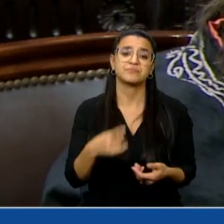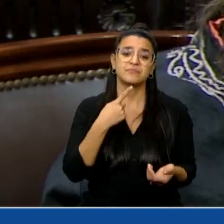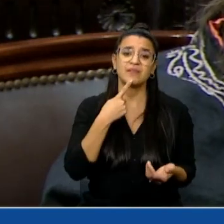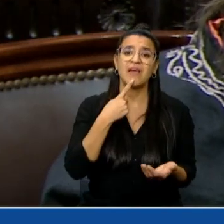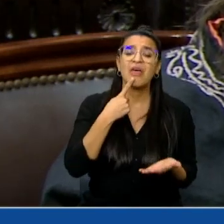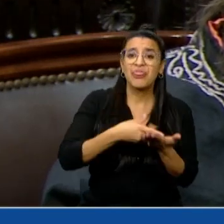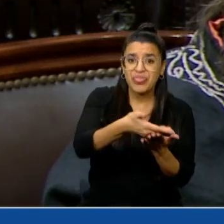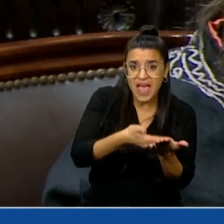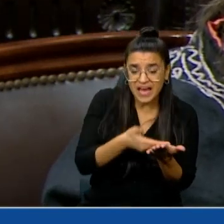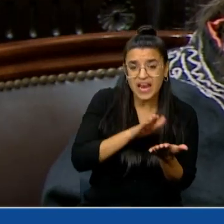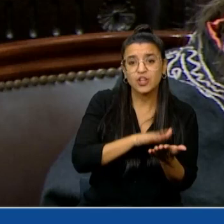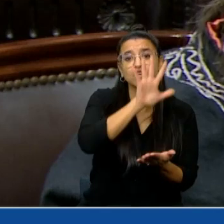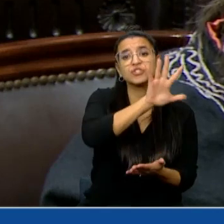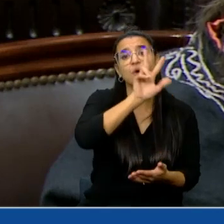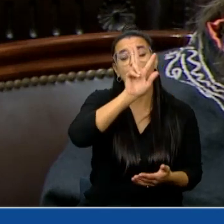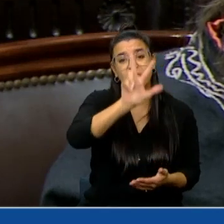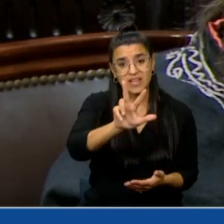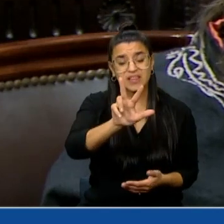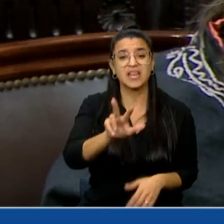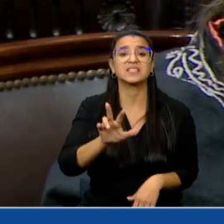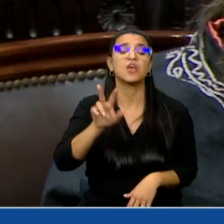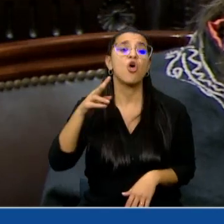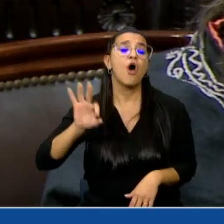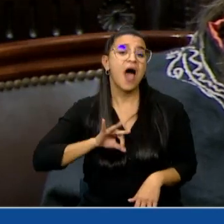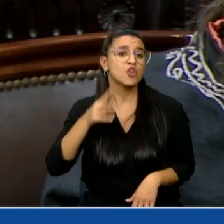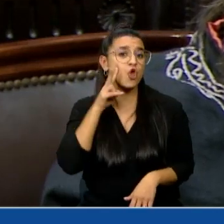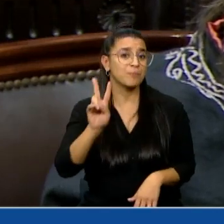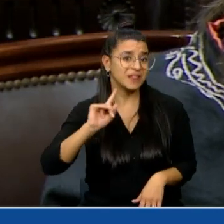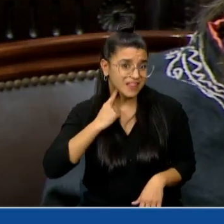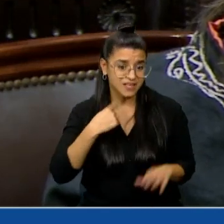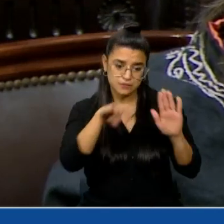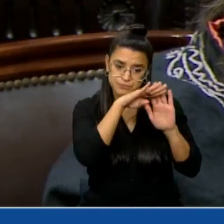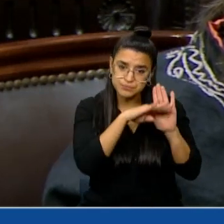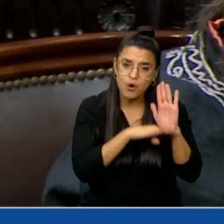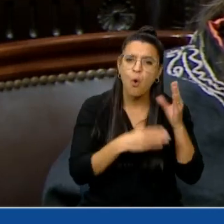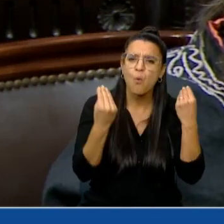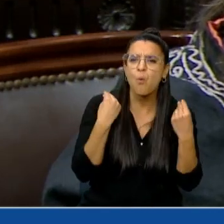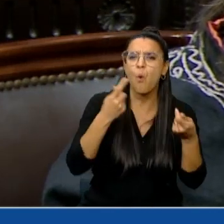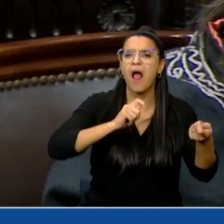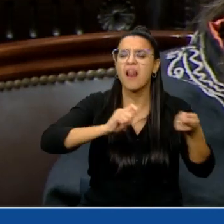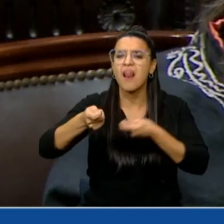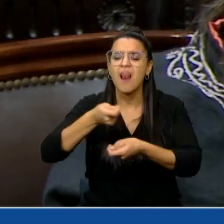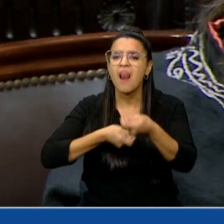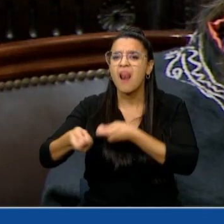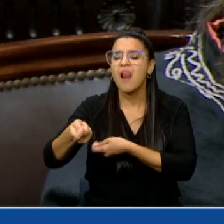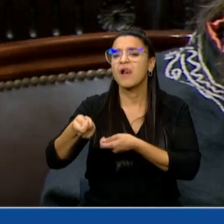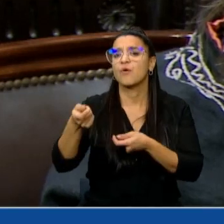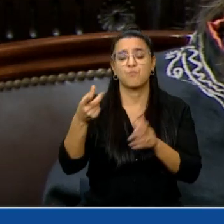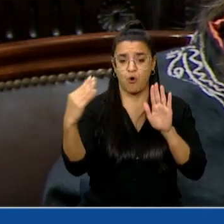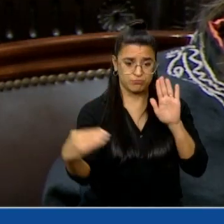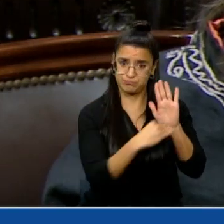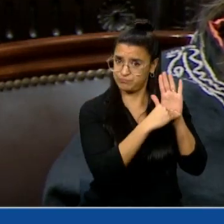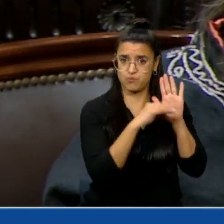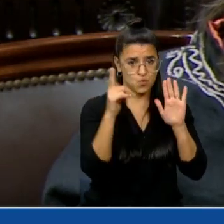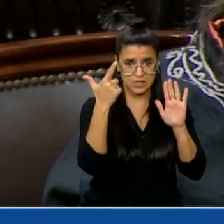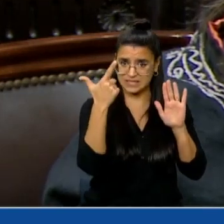decreto del 53 del 2003 se estableció cuáles son las operaciones que no se encontraban